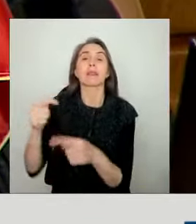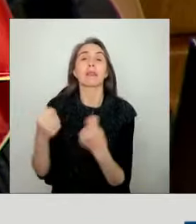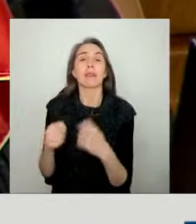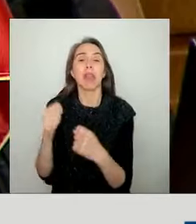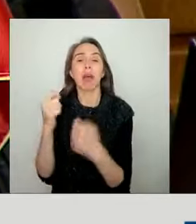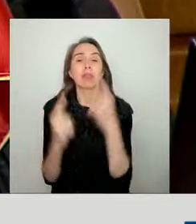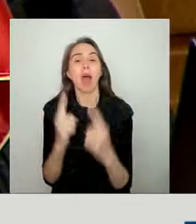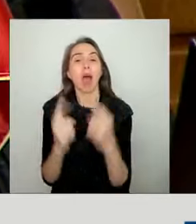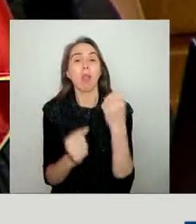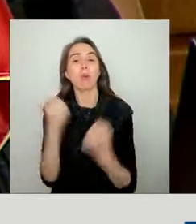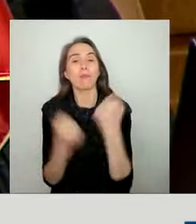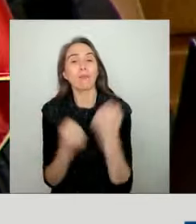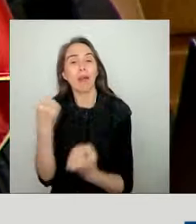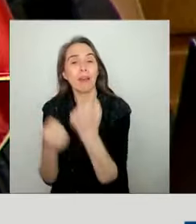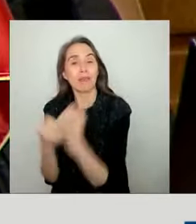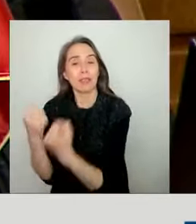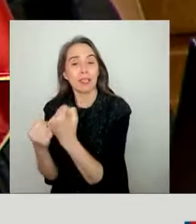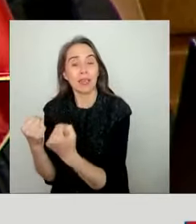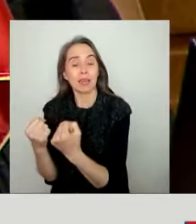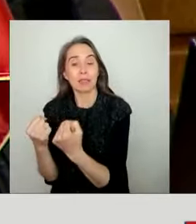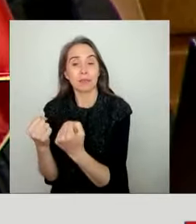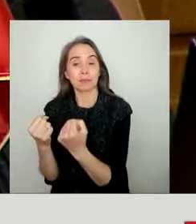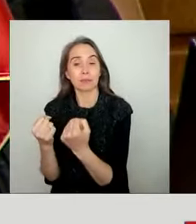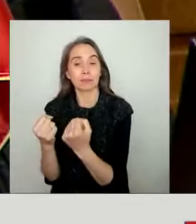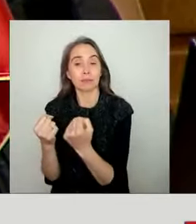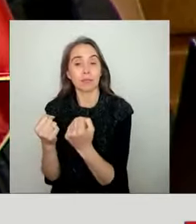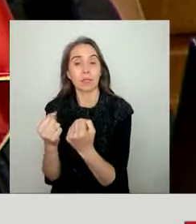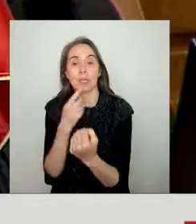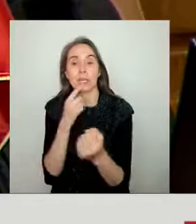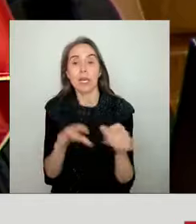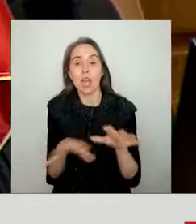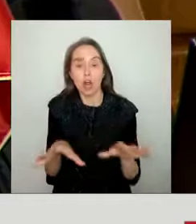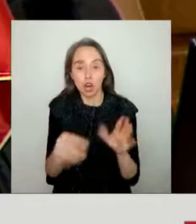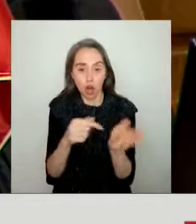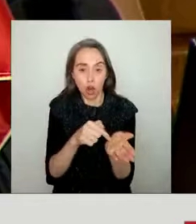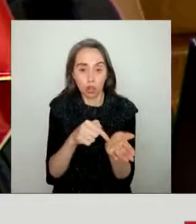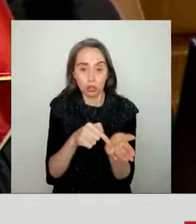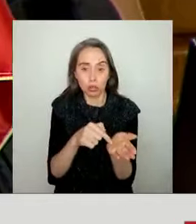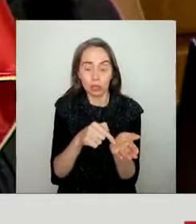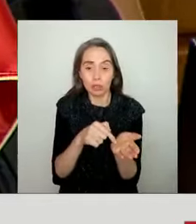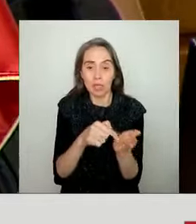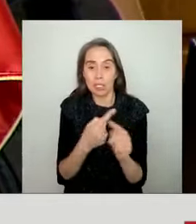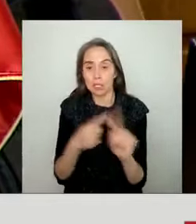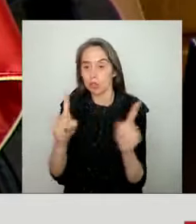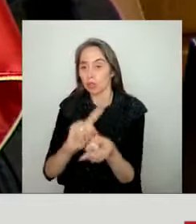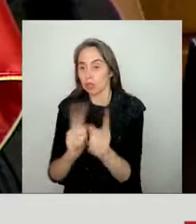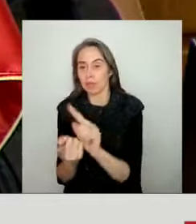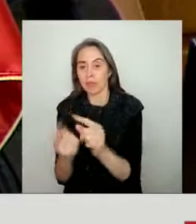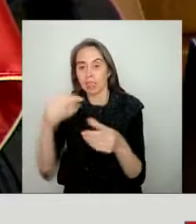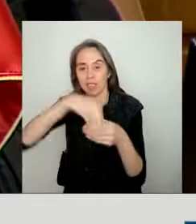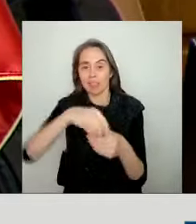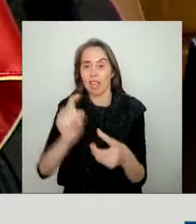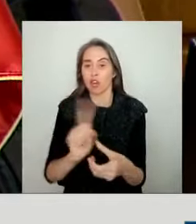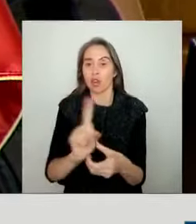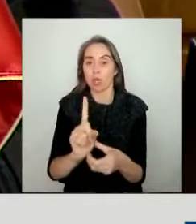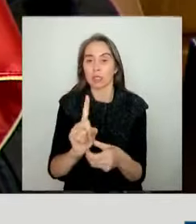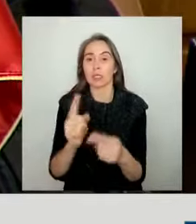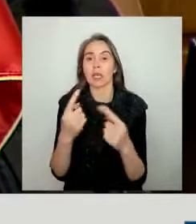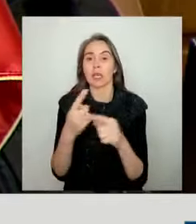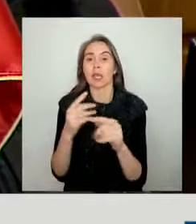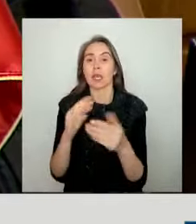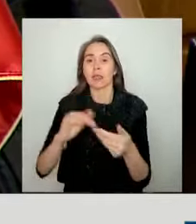de de instalar que las cosas son una naturaleza cuando no lo son y perdónenme el Paralelo Pero esto aplica